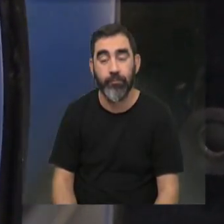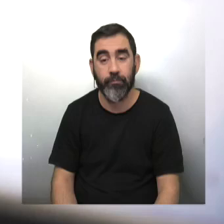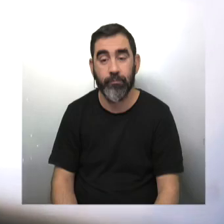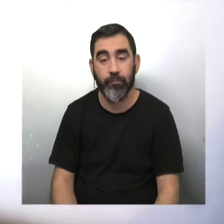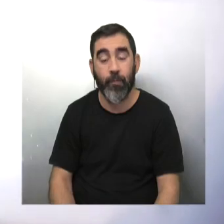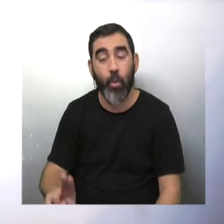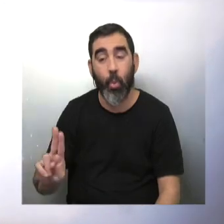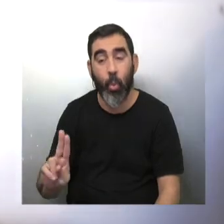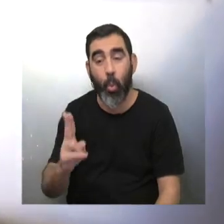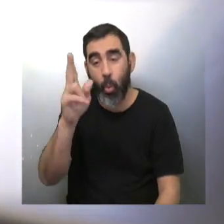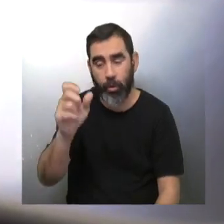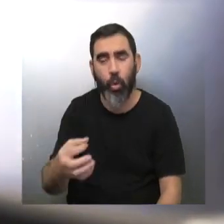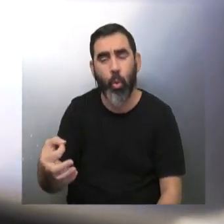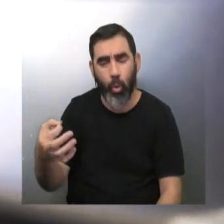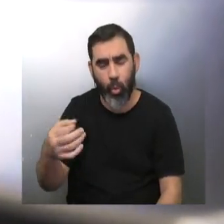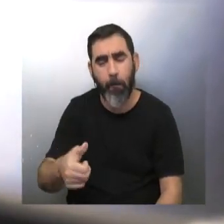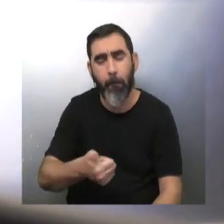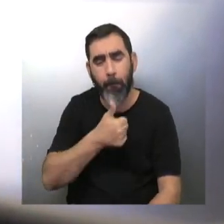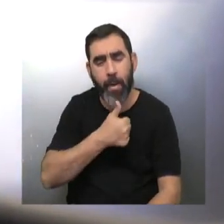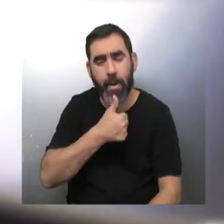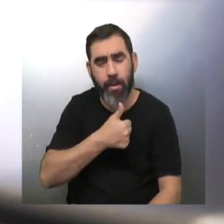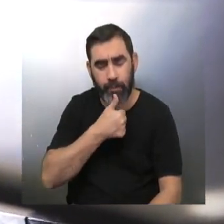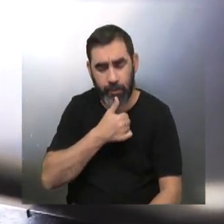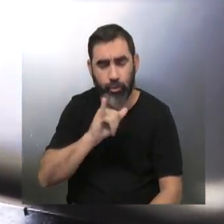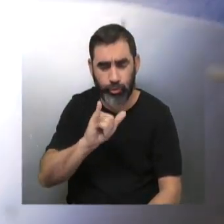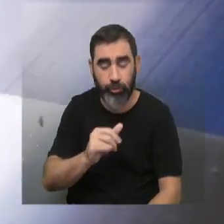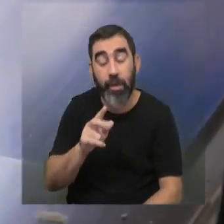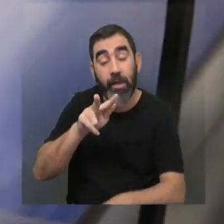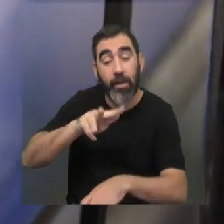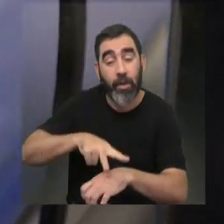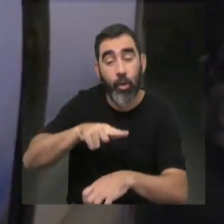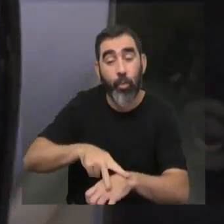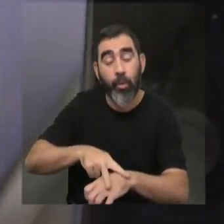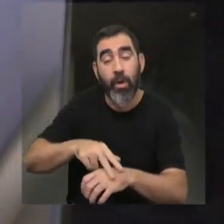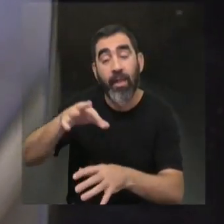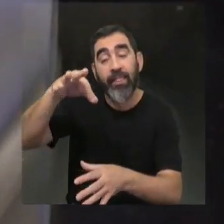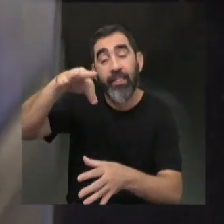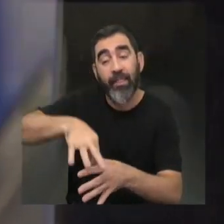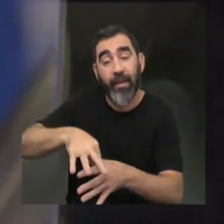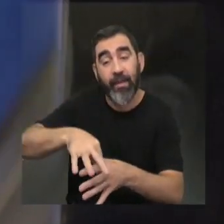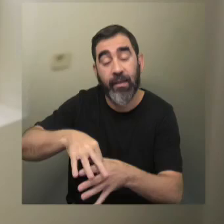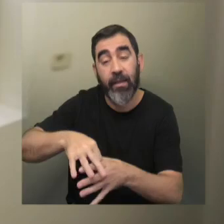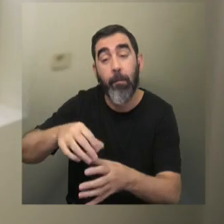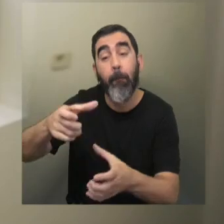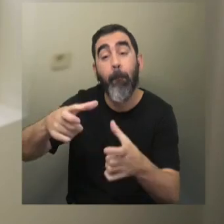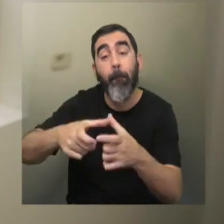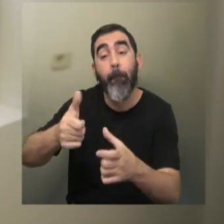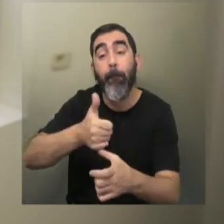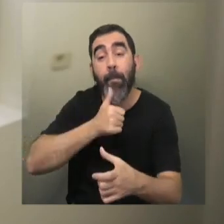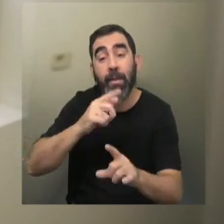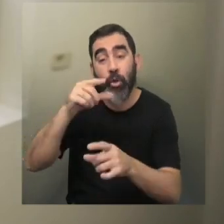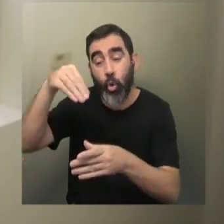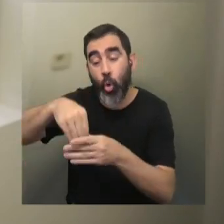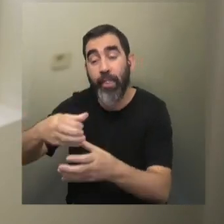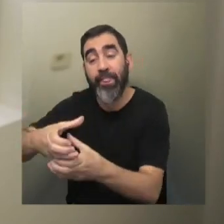Los uruguayos somos muy consumidores de mate. Lo recomendado siempre es un saquito de té en la cebadura del mate, no dentro